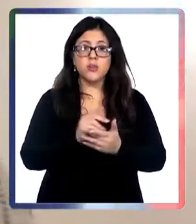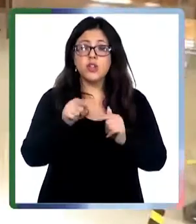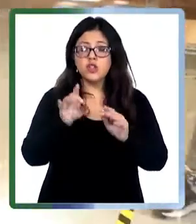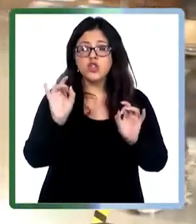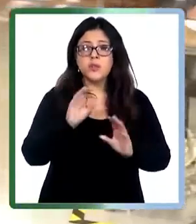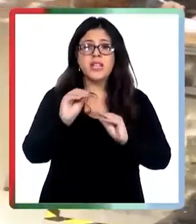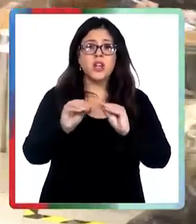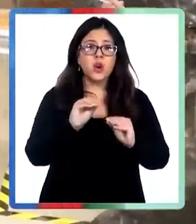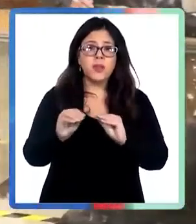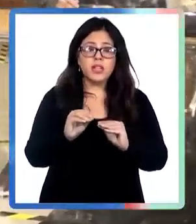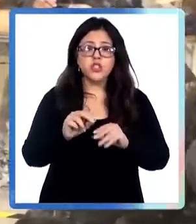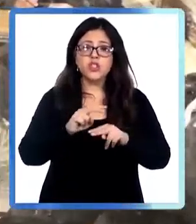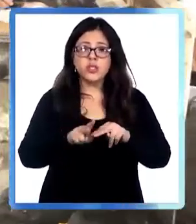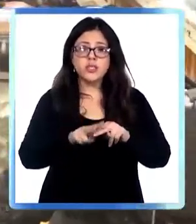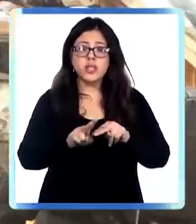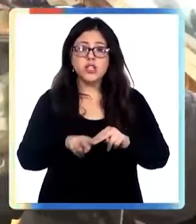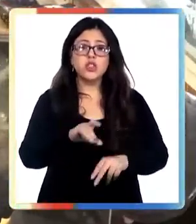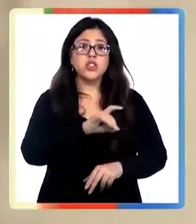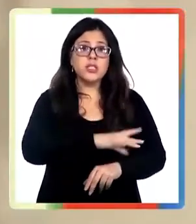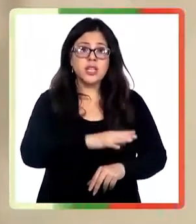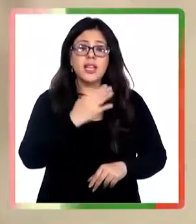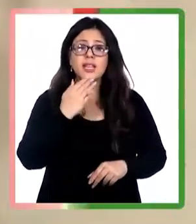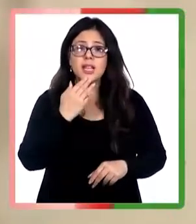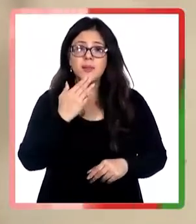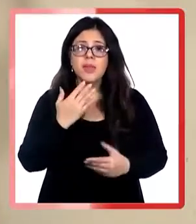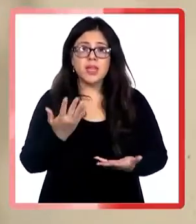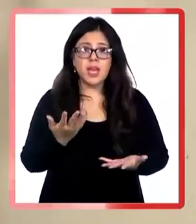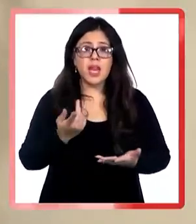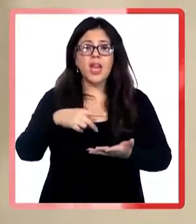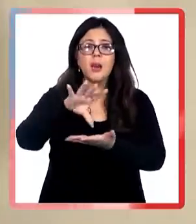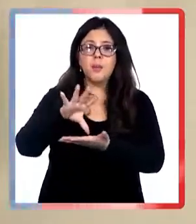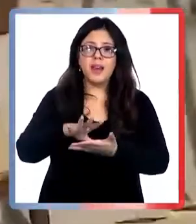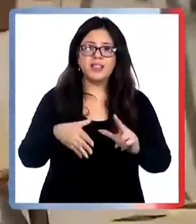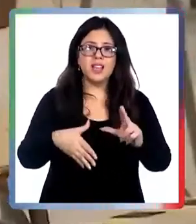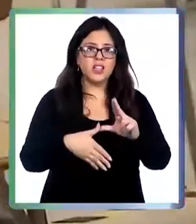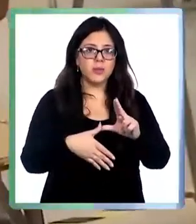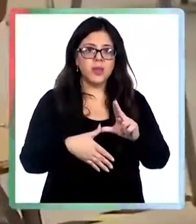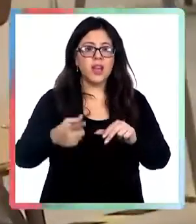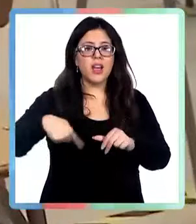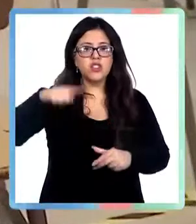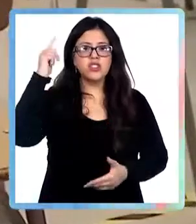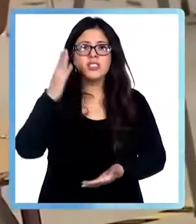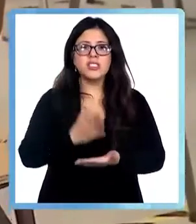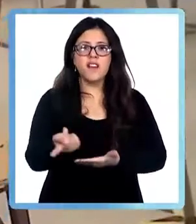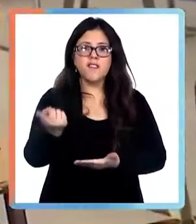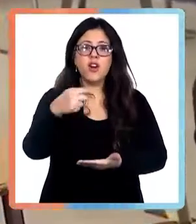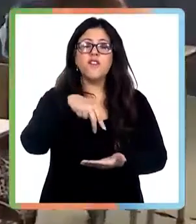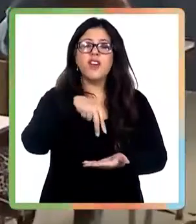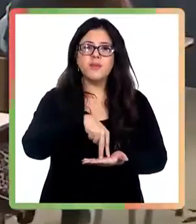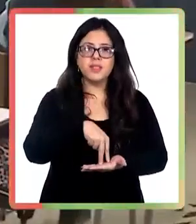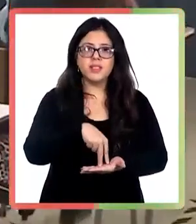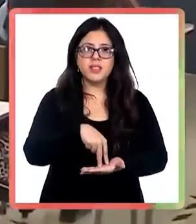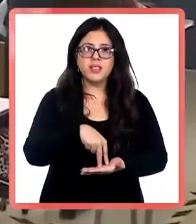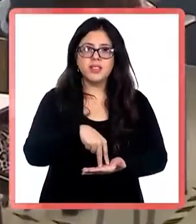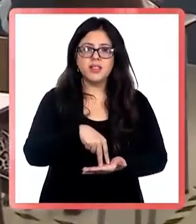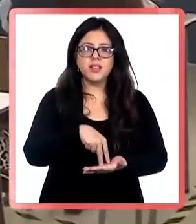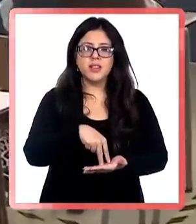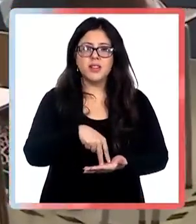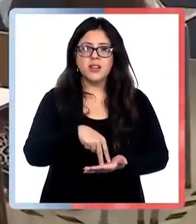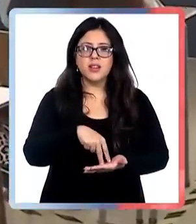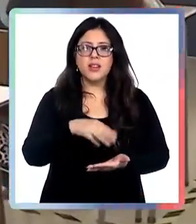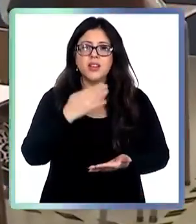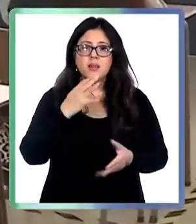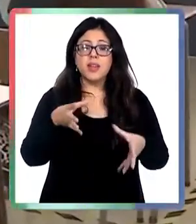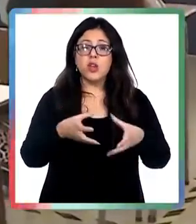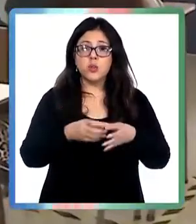Es una recomendación que no solamente se hizo en Chile, sino que también se ha hecho en otros países de Latinoamérica que han decidido volver a la presencialidad en las